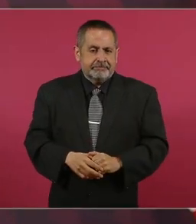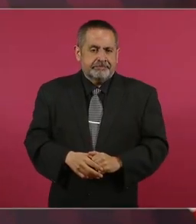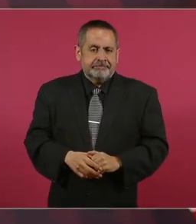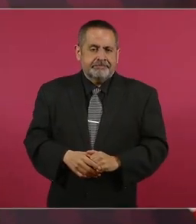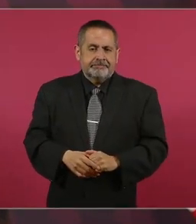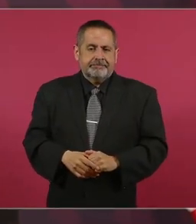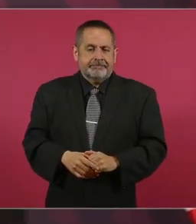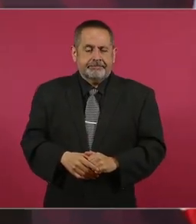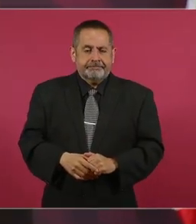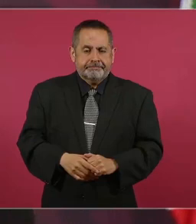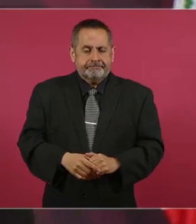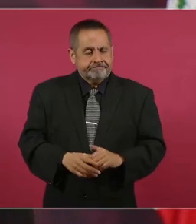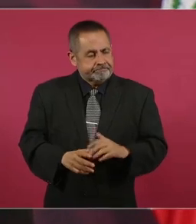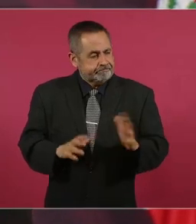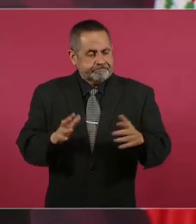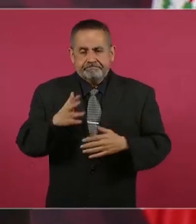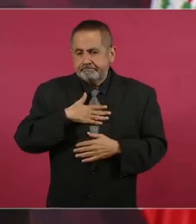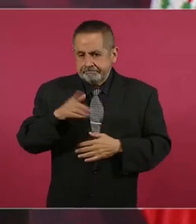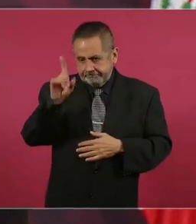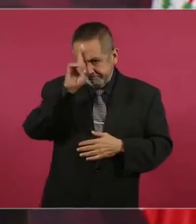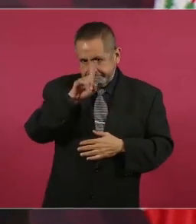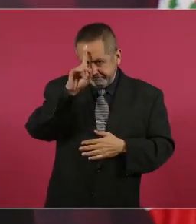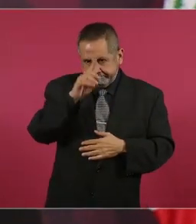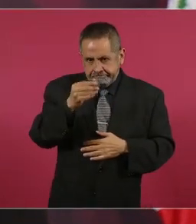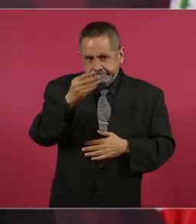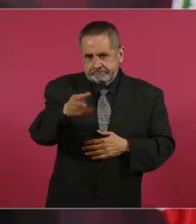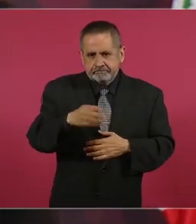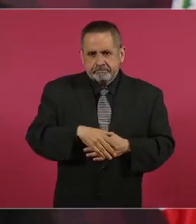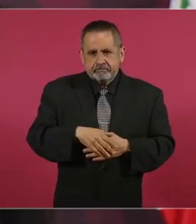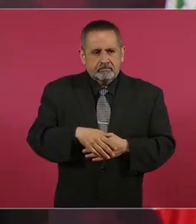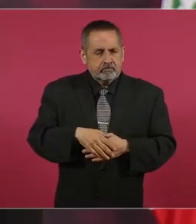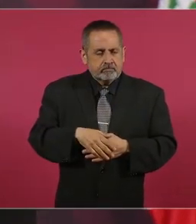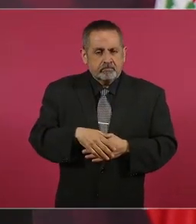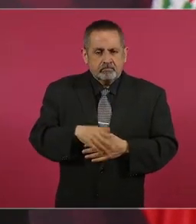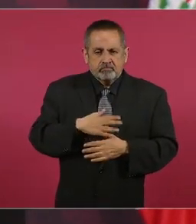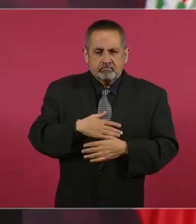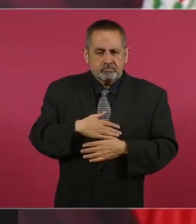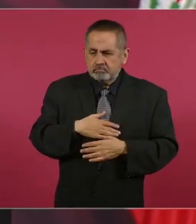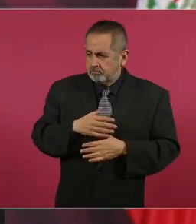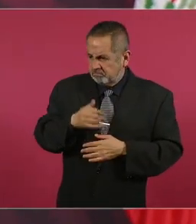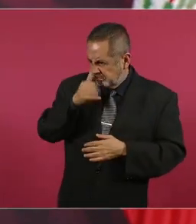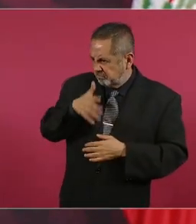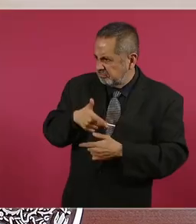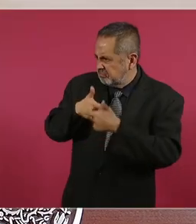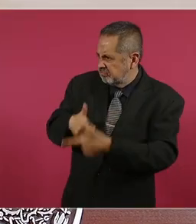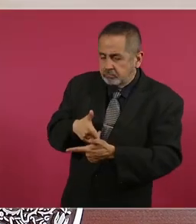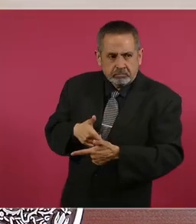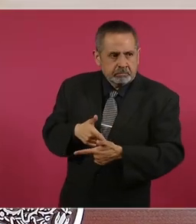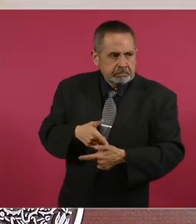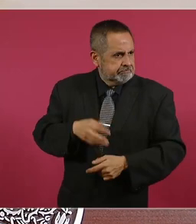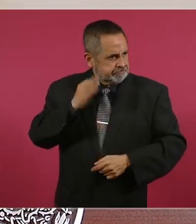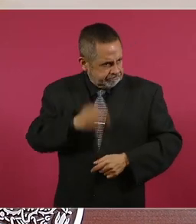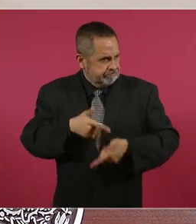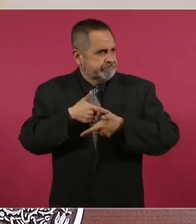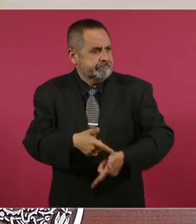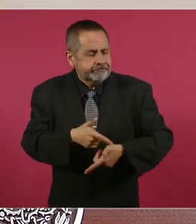Entonces, sí, la recomendación es no caer en ninguna provocación.